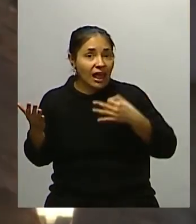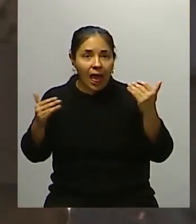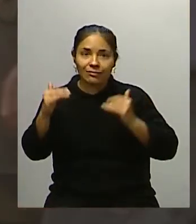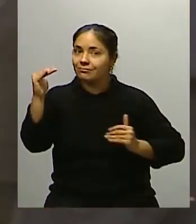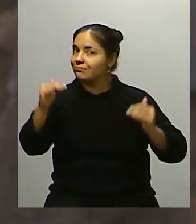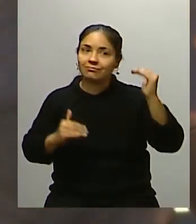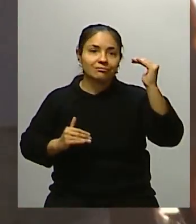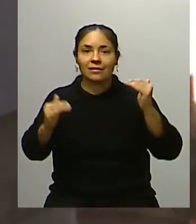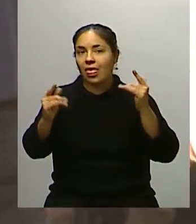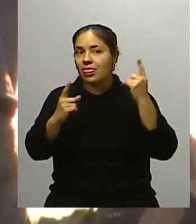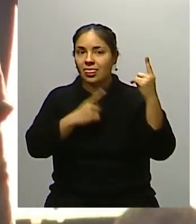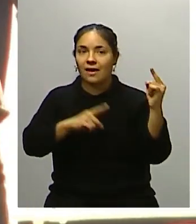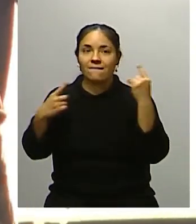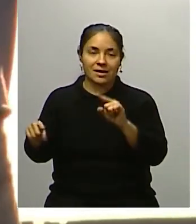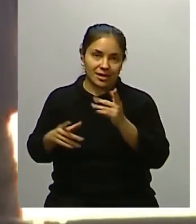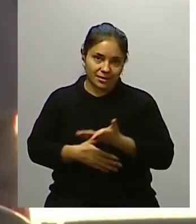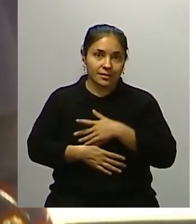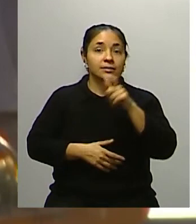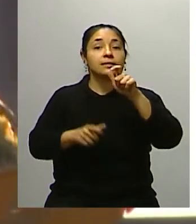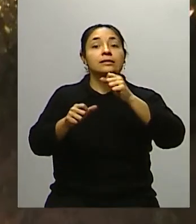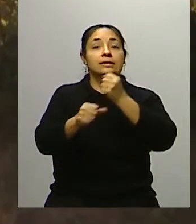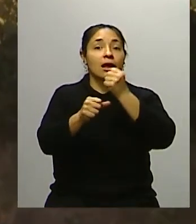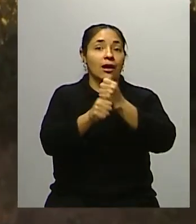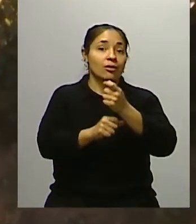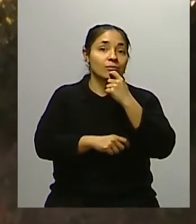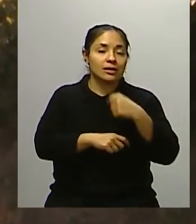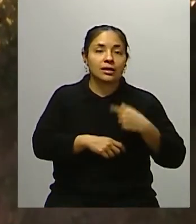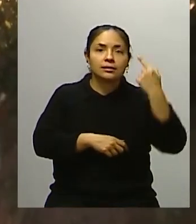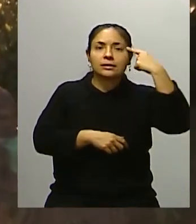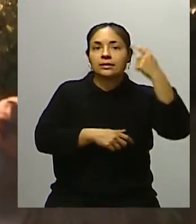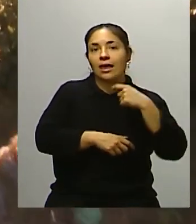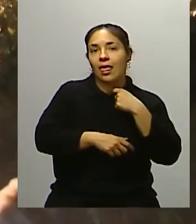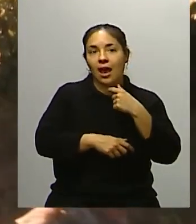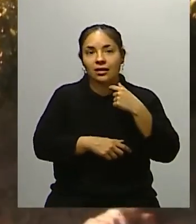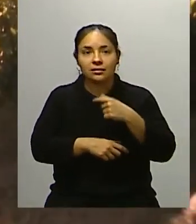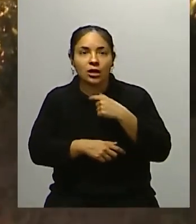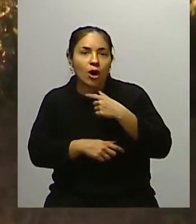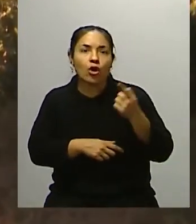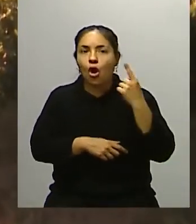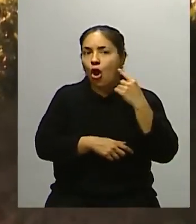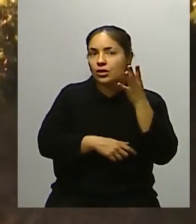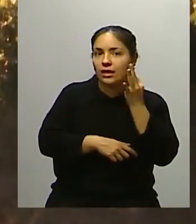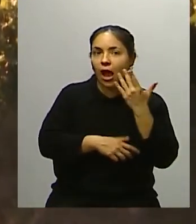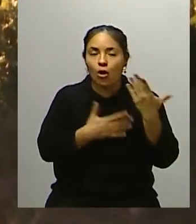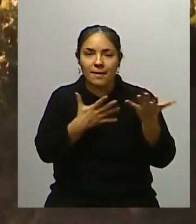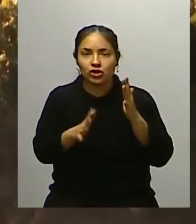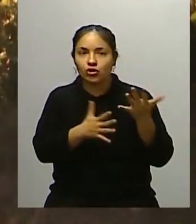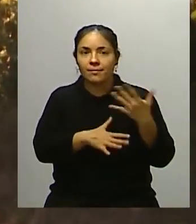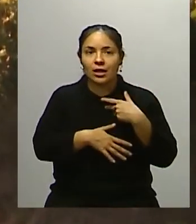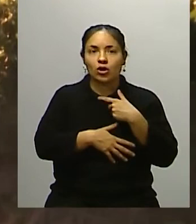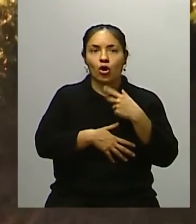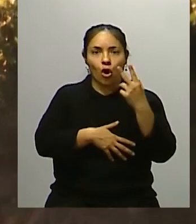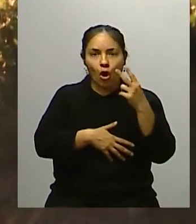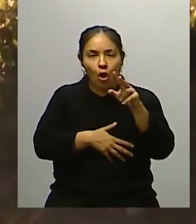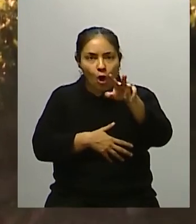en la provincia. Hay muchos trabajadores que tienen una idea y tienen conocimiento o de oído, escuchan cuánto es lo que deberían